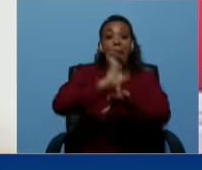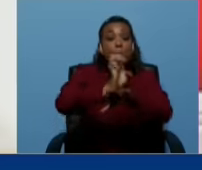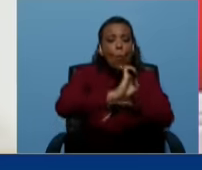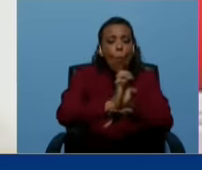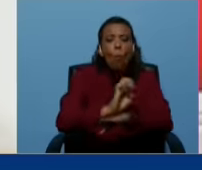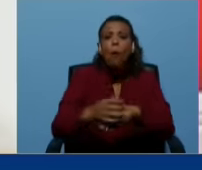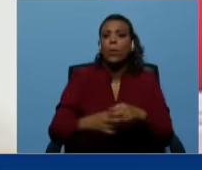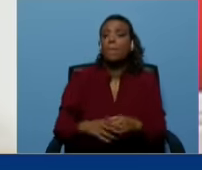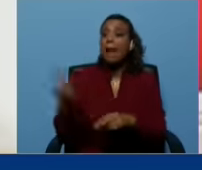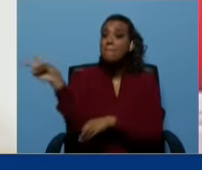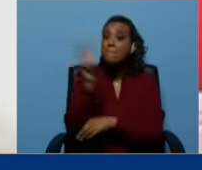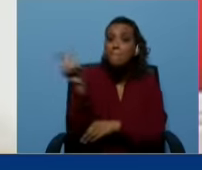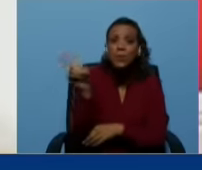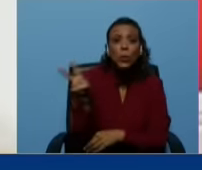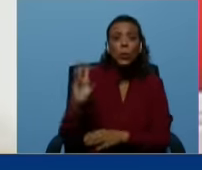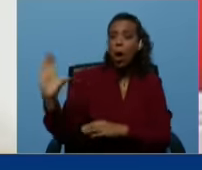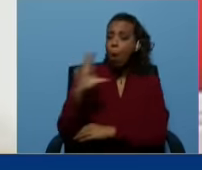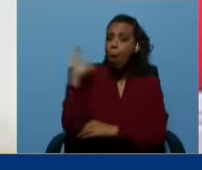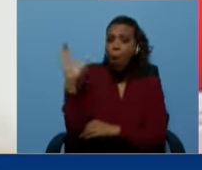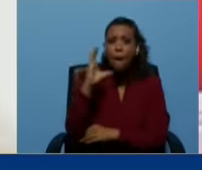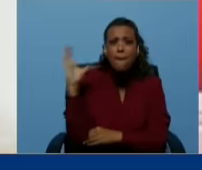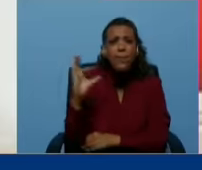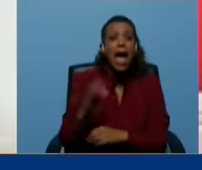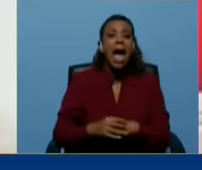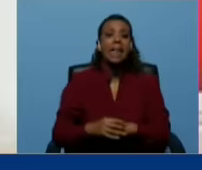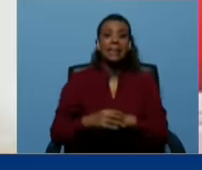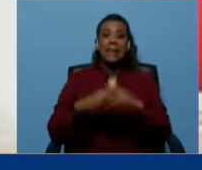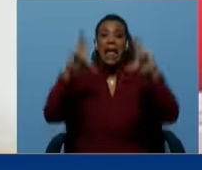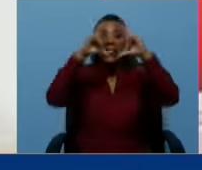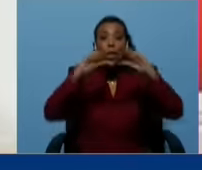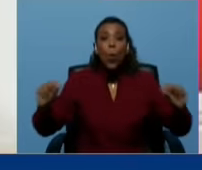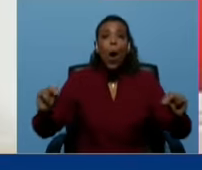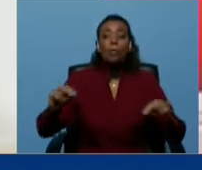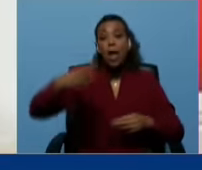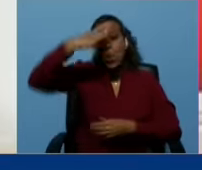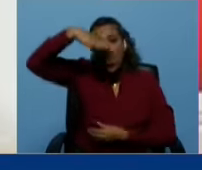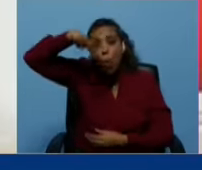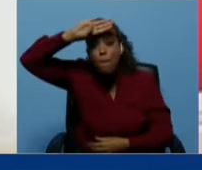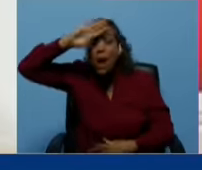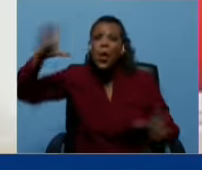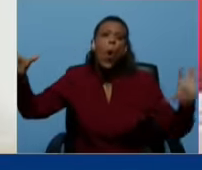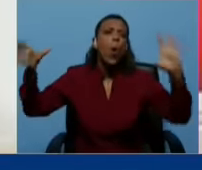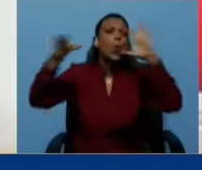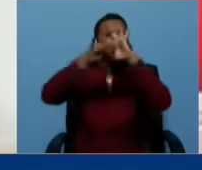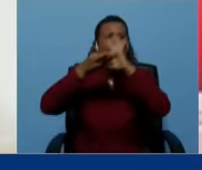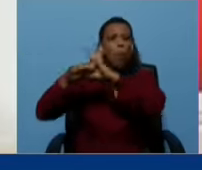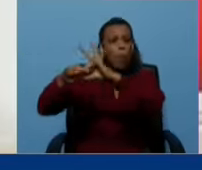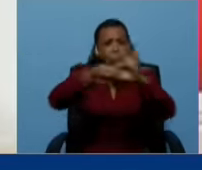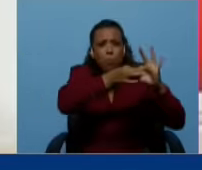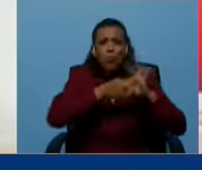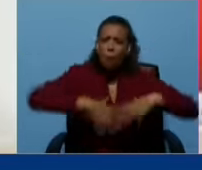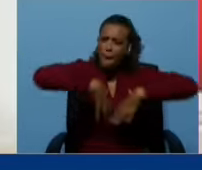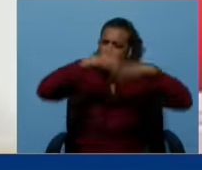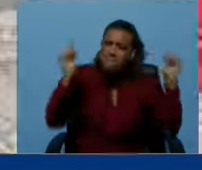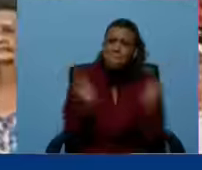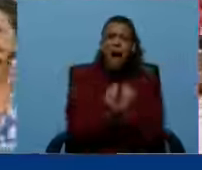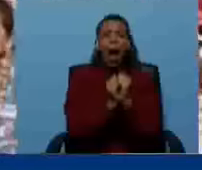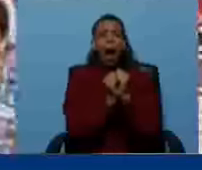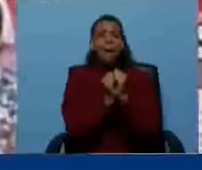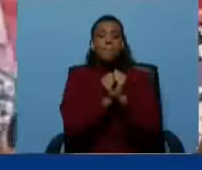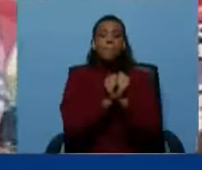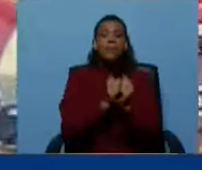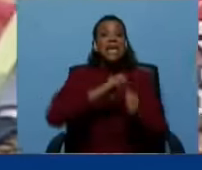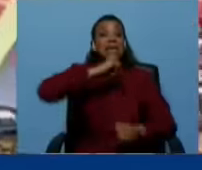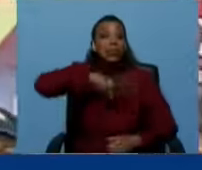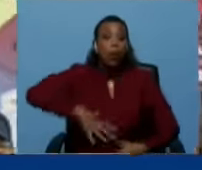ecuatorianos, venezolanos, colombianos, nicaragüenses, cubanos. Juntos batallamos. ¡Qué historia